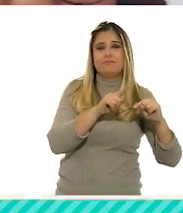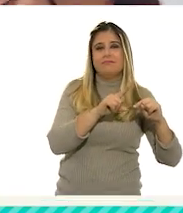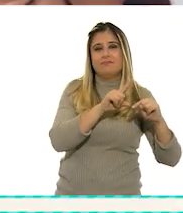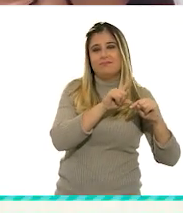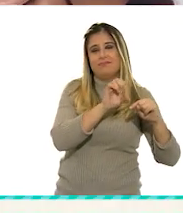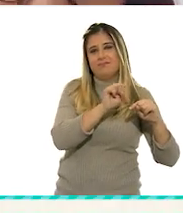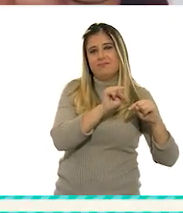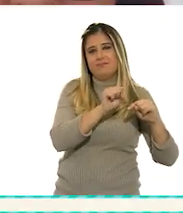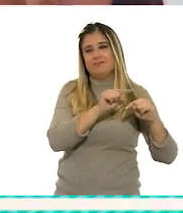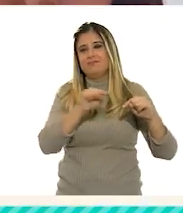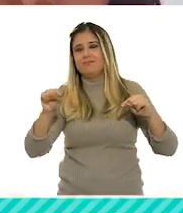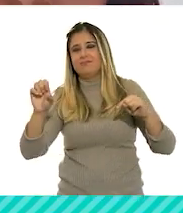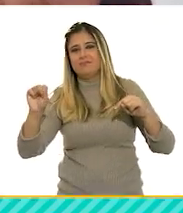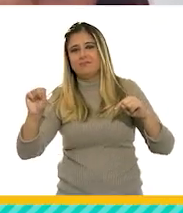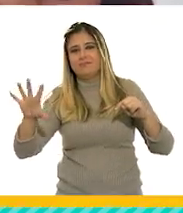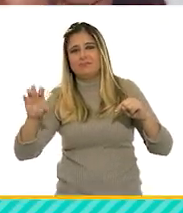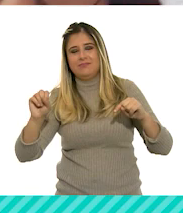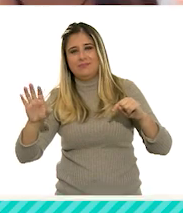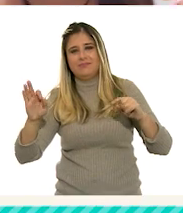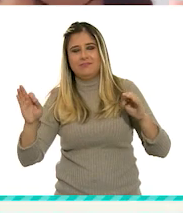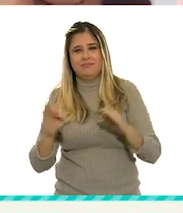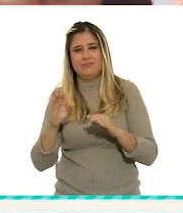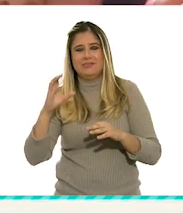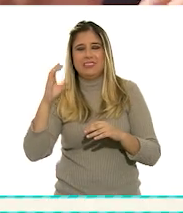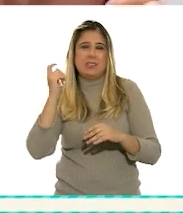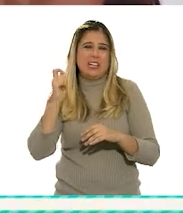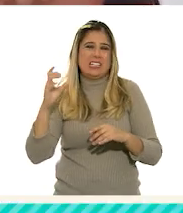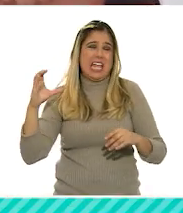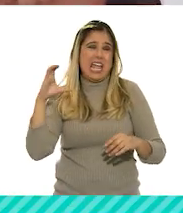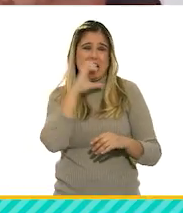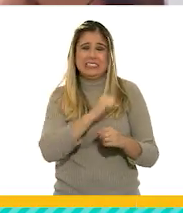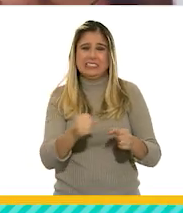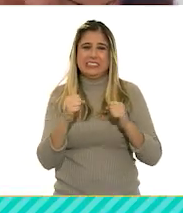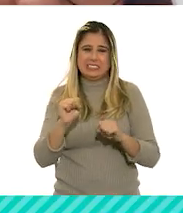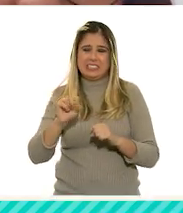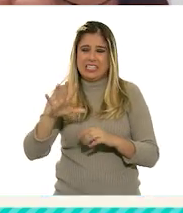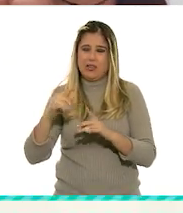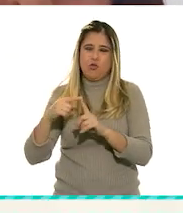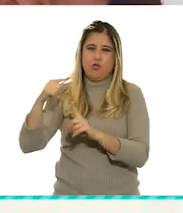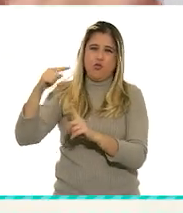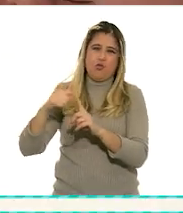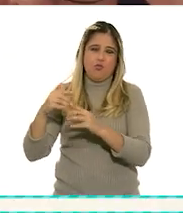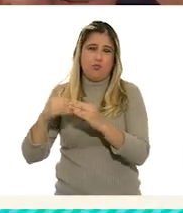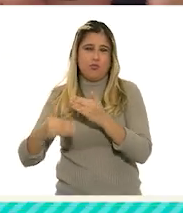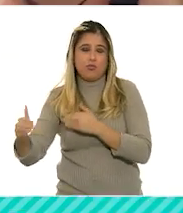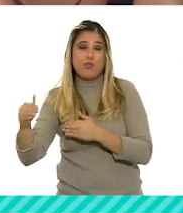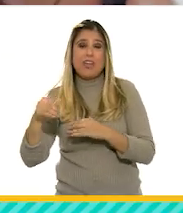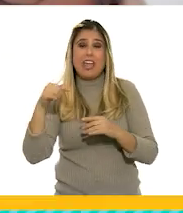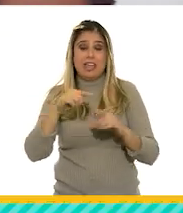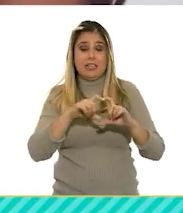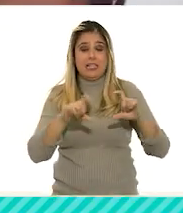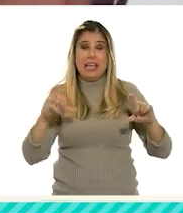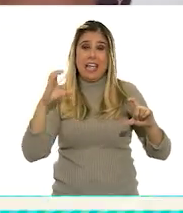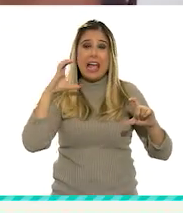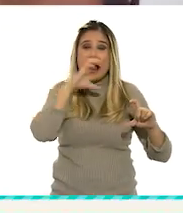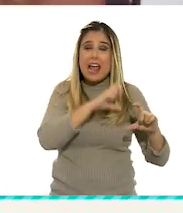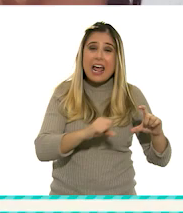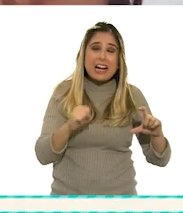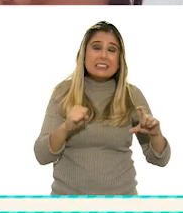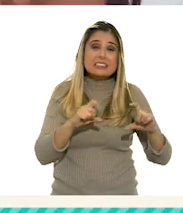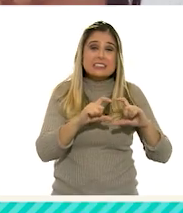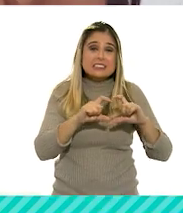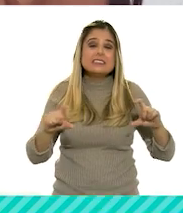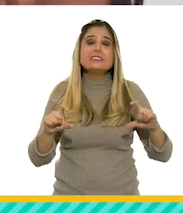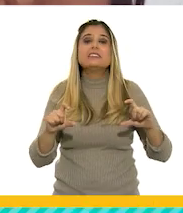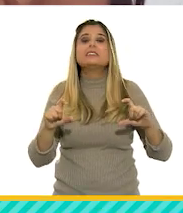entre los 60 y 65 grados centígrados en adelante. Y bueno, esta zona,